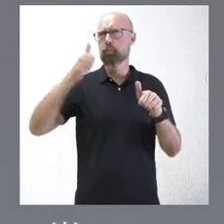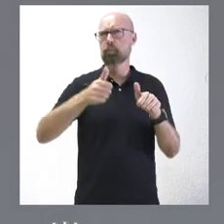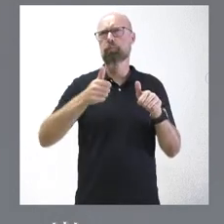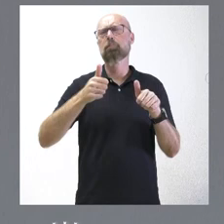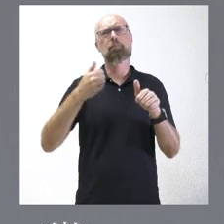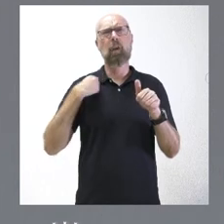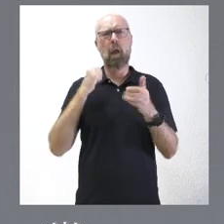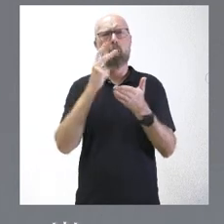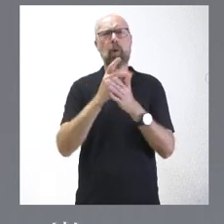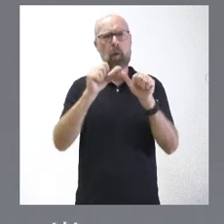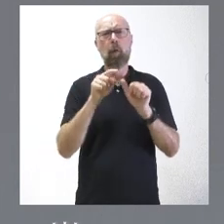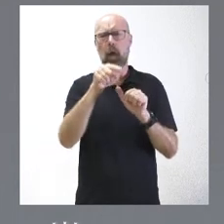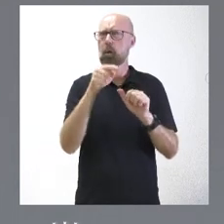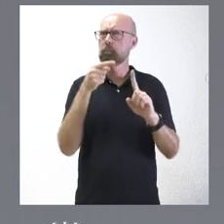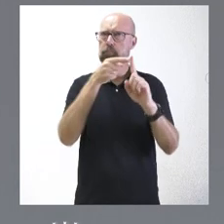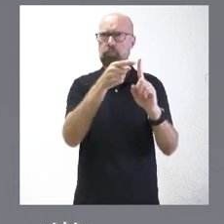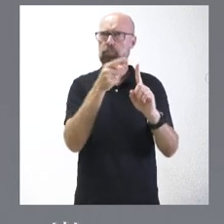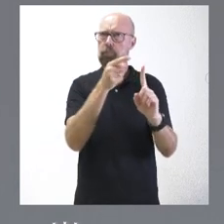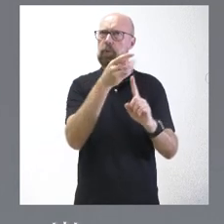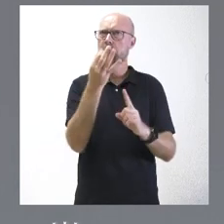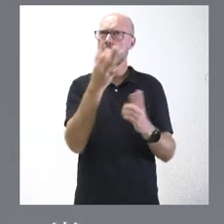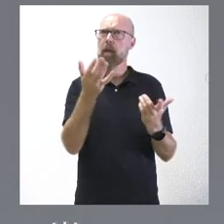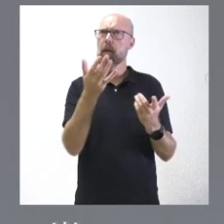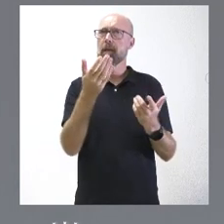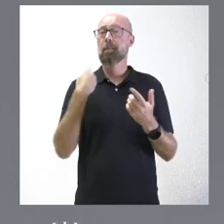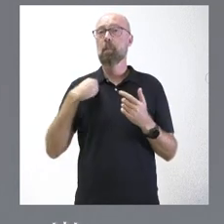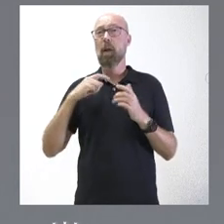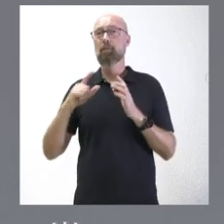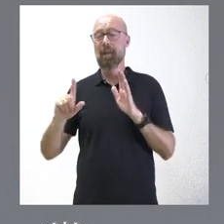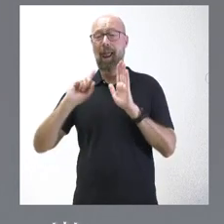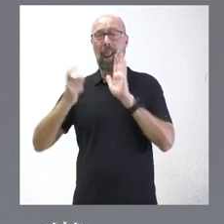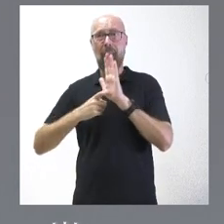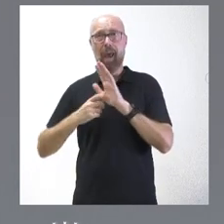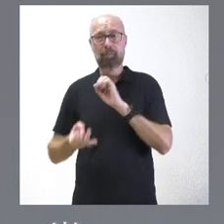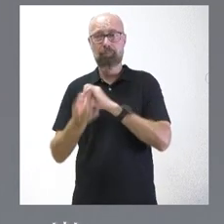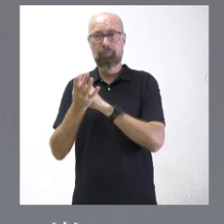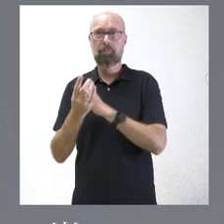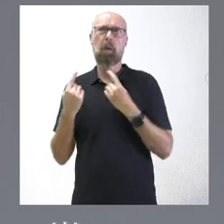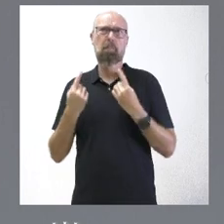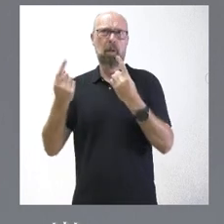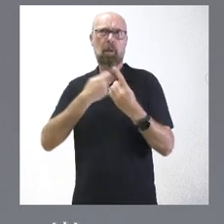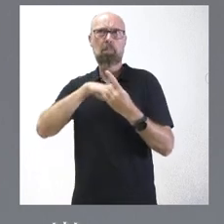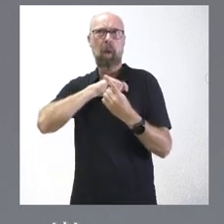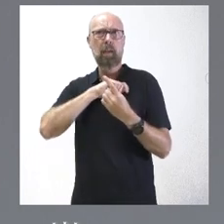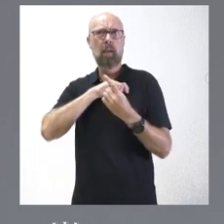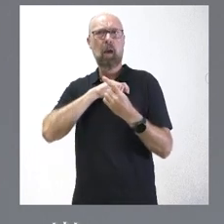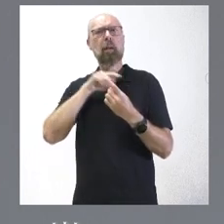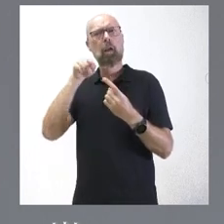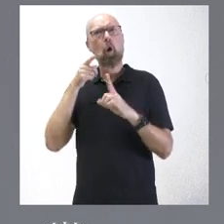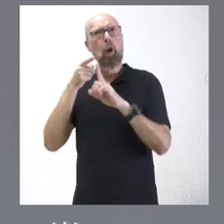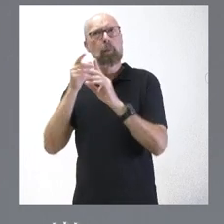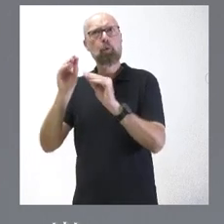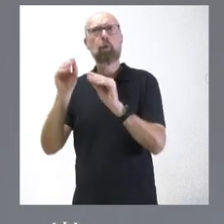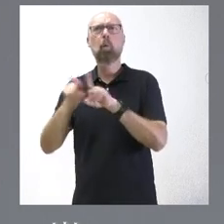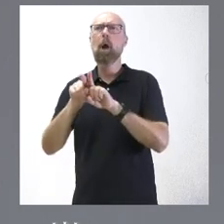haciéndolo y entendemos que el poner en marcha esta ley que es la primera de España en este sentido que pretende blindar la